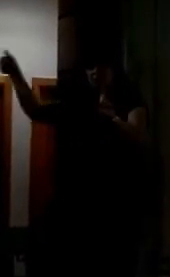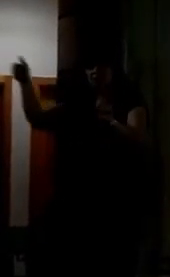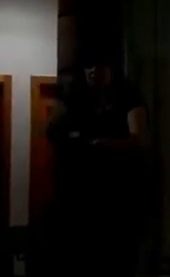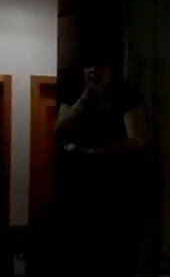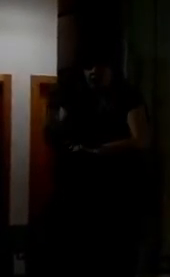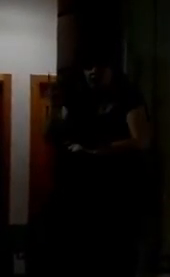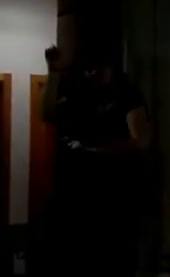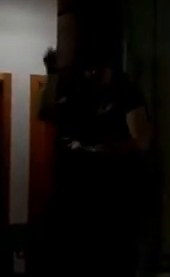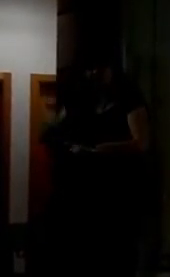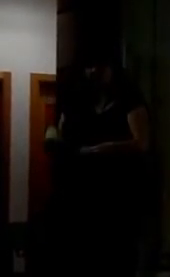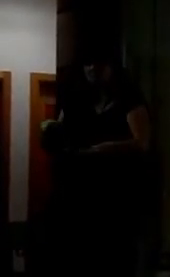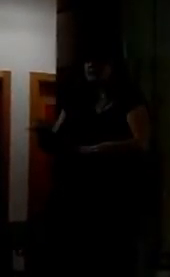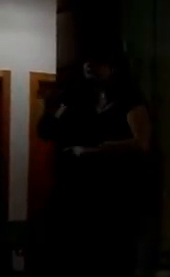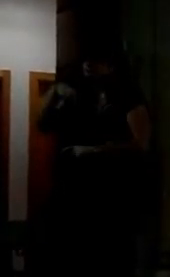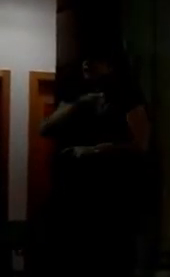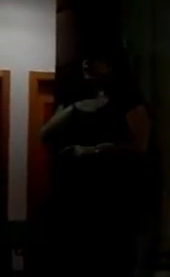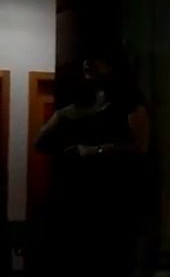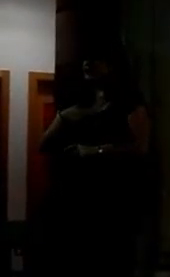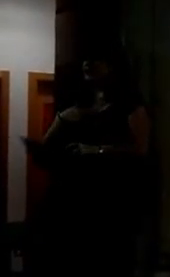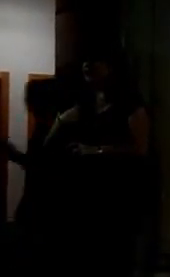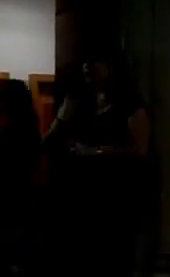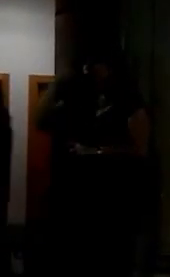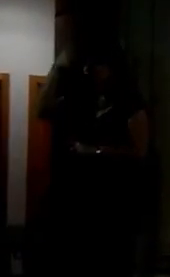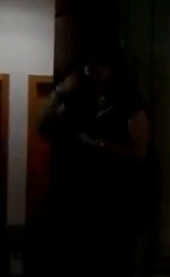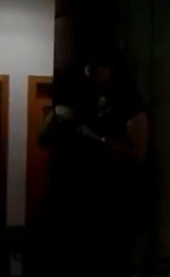máis recordar que